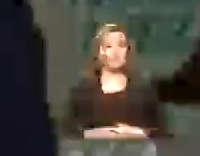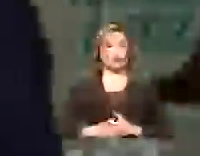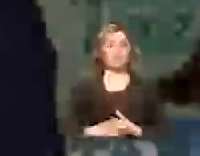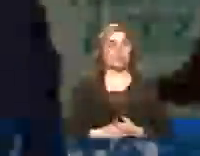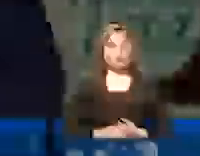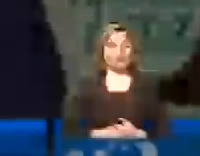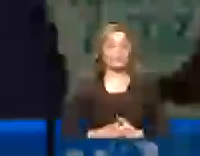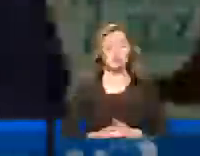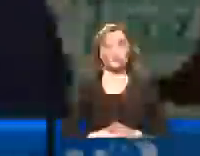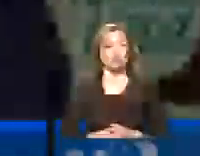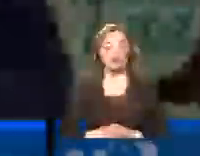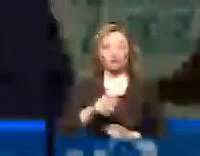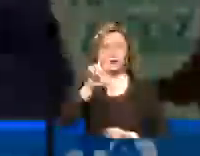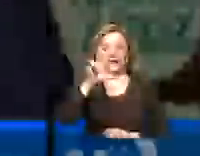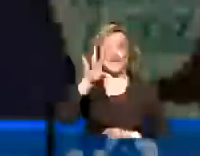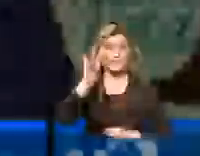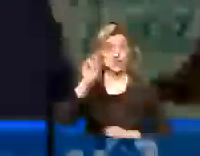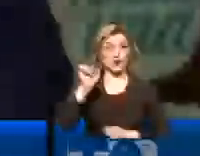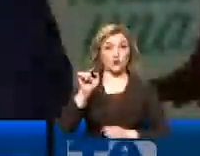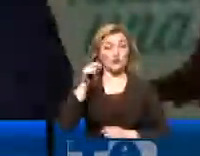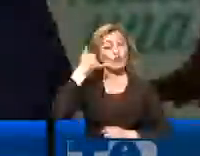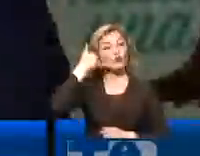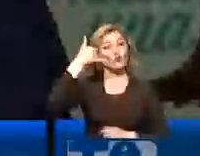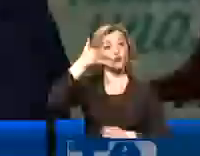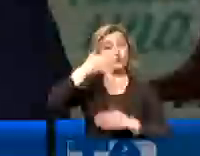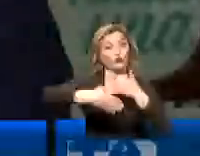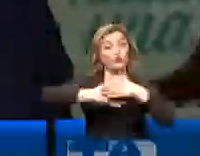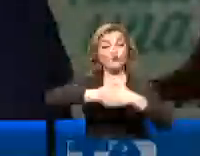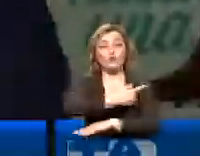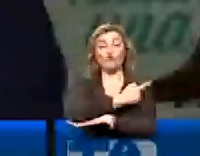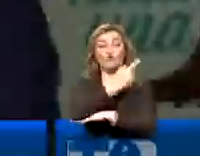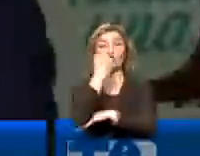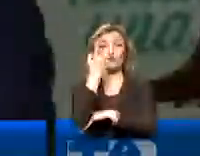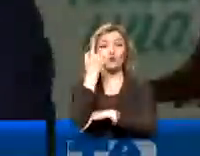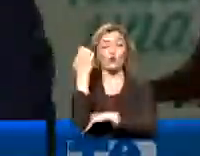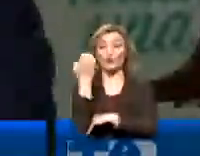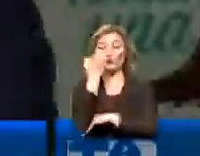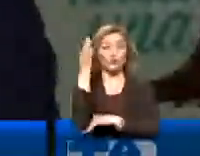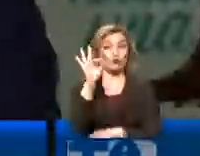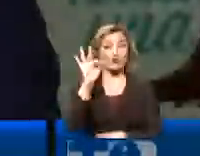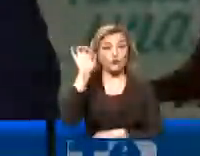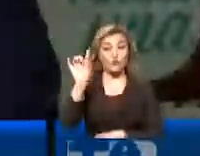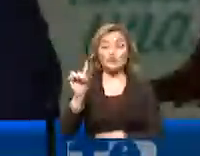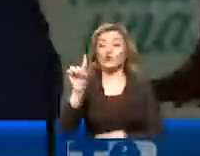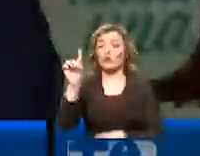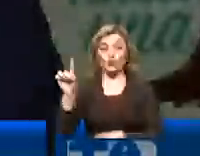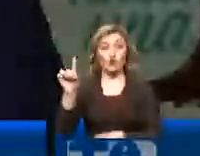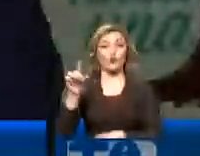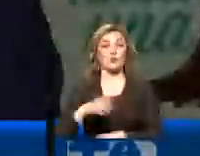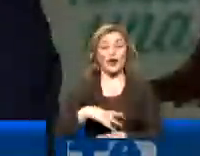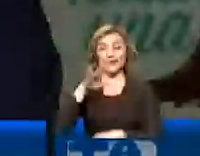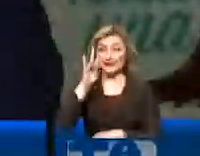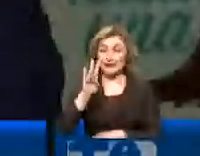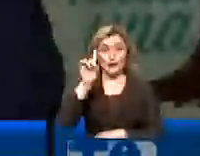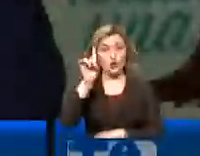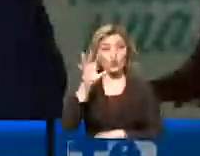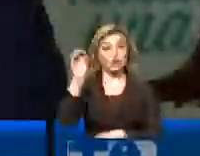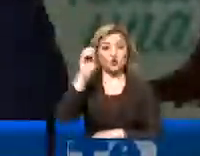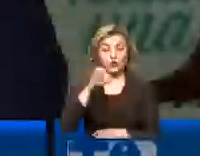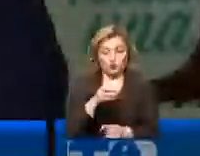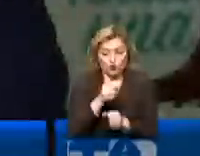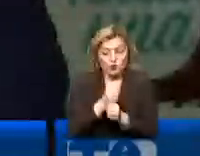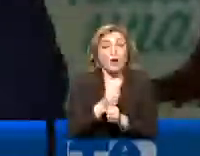de 37,000 llamadas diarias a nuestro servicio. De esto, el 71% fueron por seguridad